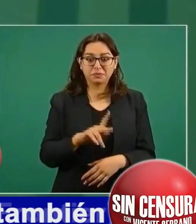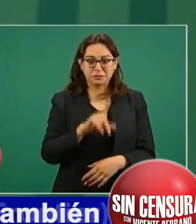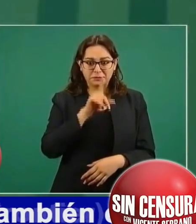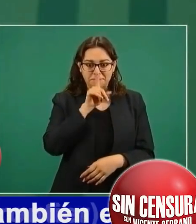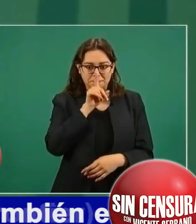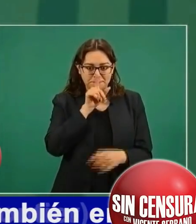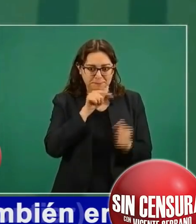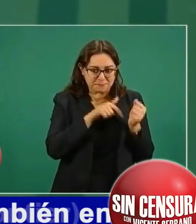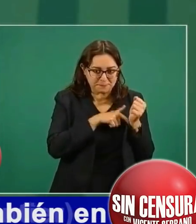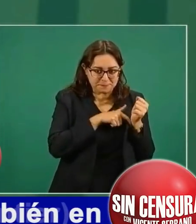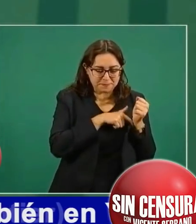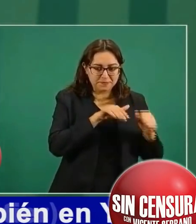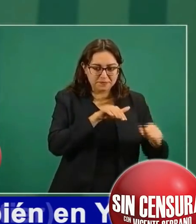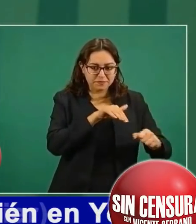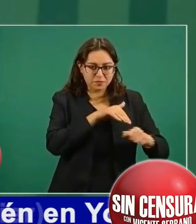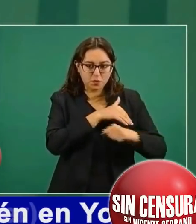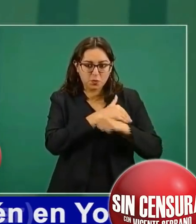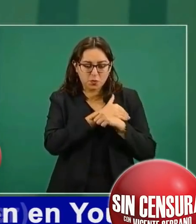estacionamientos guardadas,